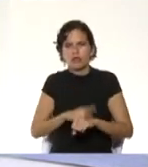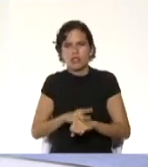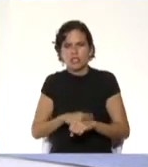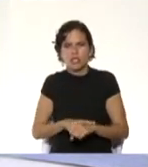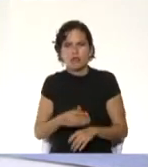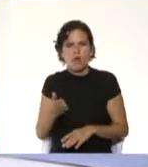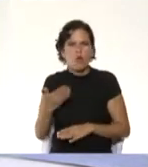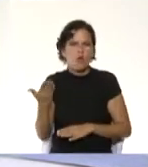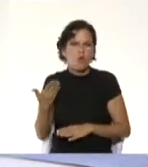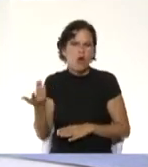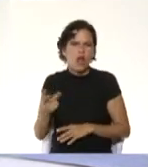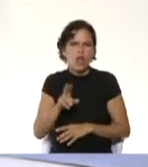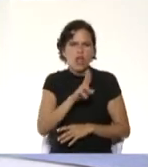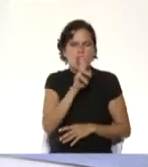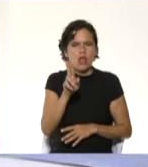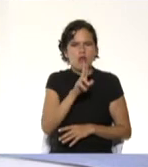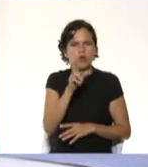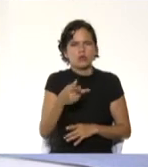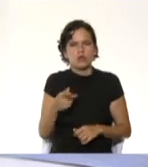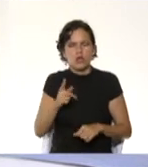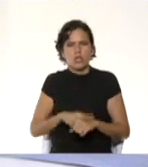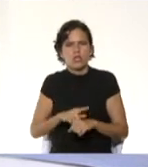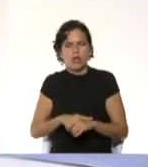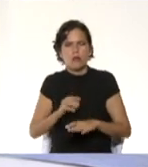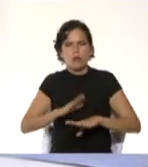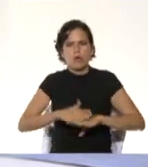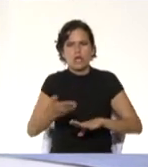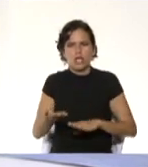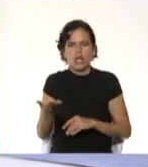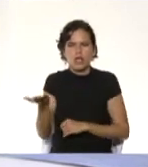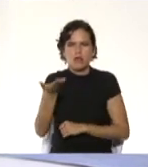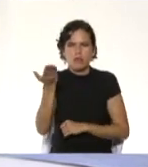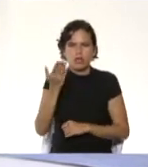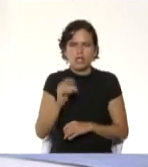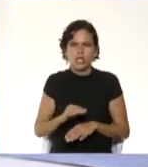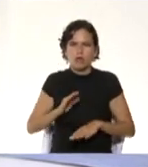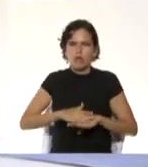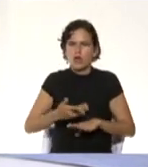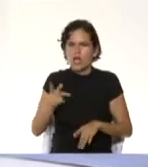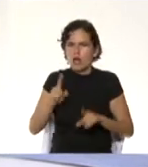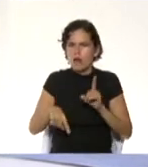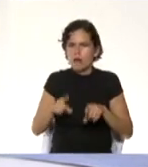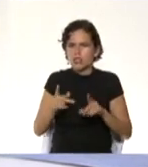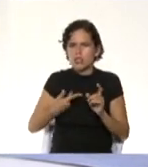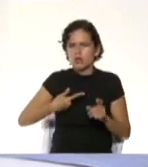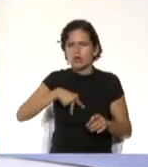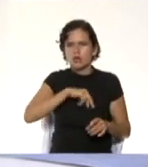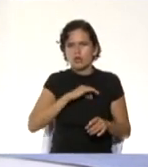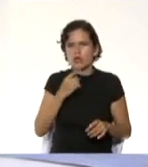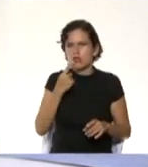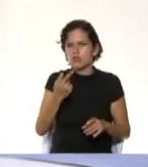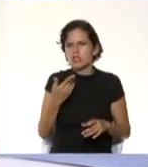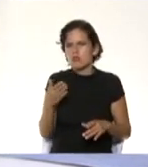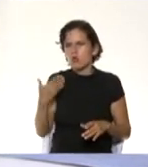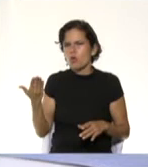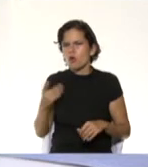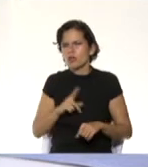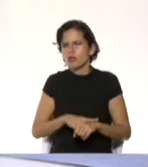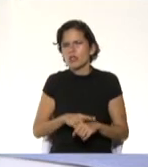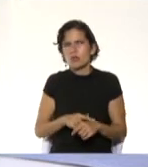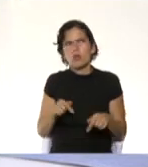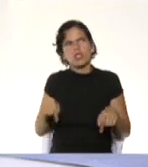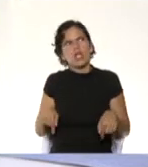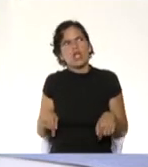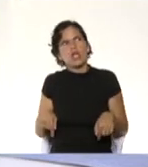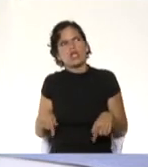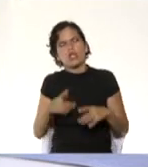sugiere? Que debemos trabajar con el tiempo. ¿Cuál es el uso de ese tiempo? ¿Por qué es importante? Porque muchas veces